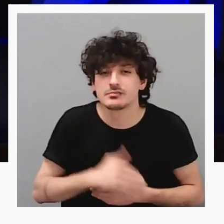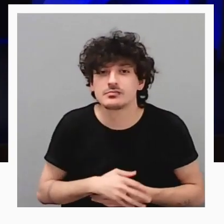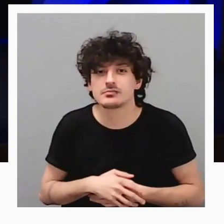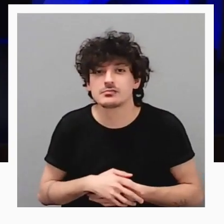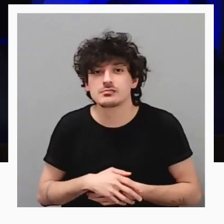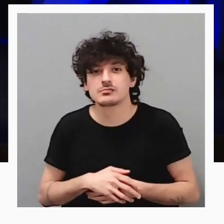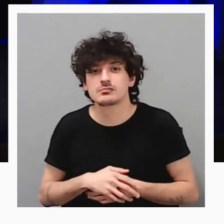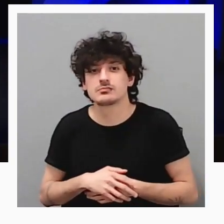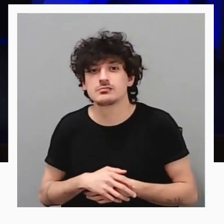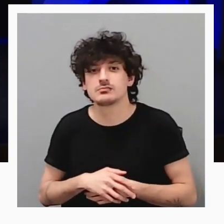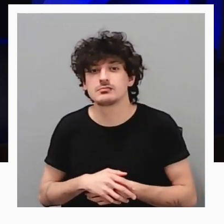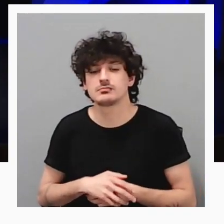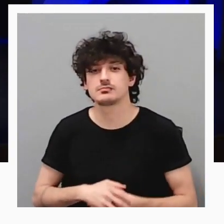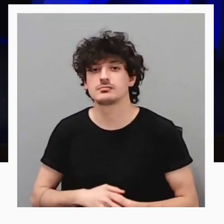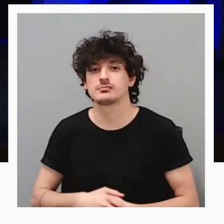¿Sí?